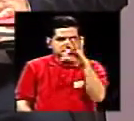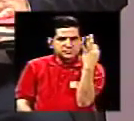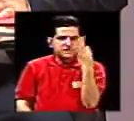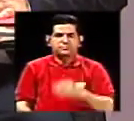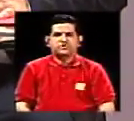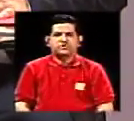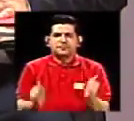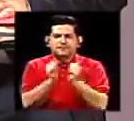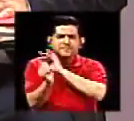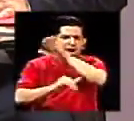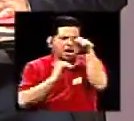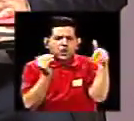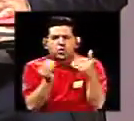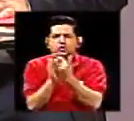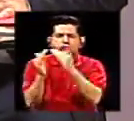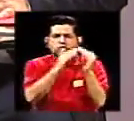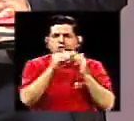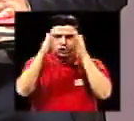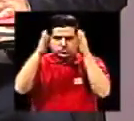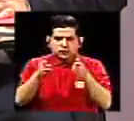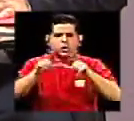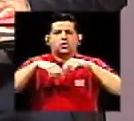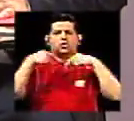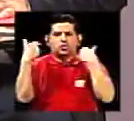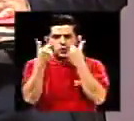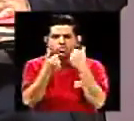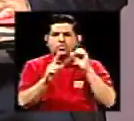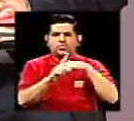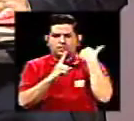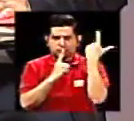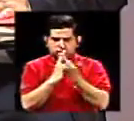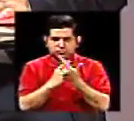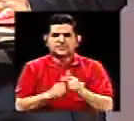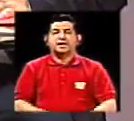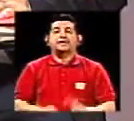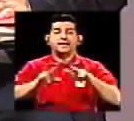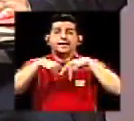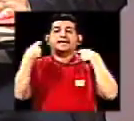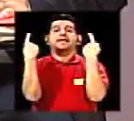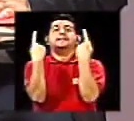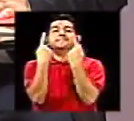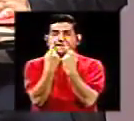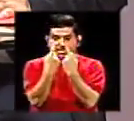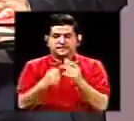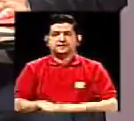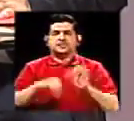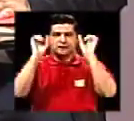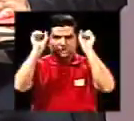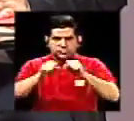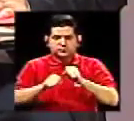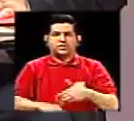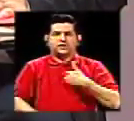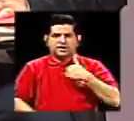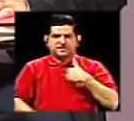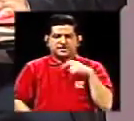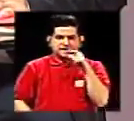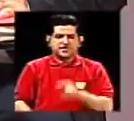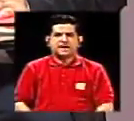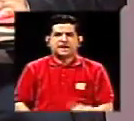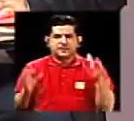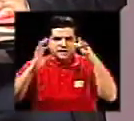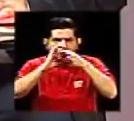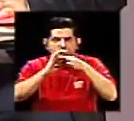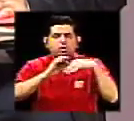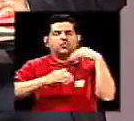con todos aquellos ciudadanos, organizaciones sociales, e incluyendo partidos que podamos concertar alrededor de eso, vamos a